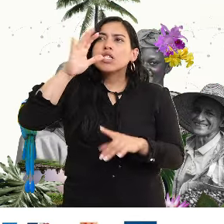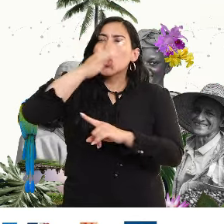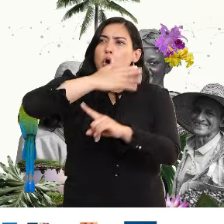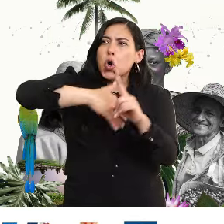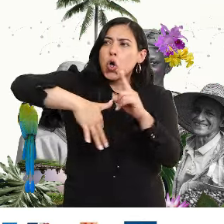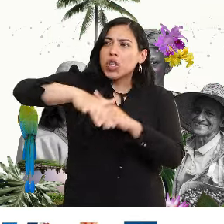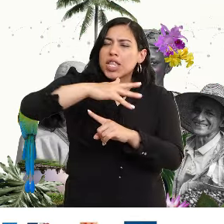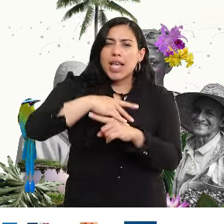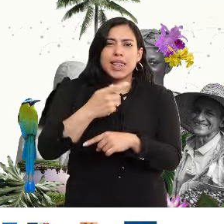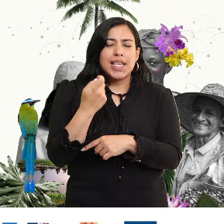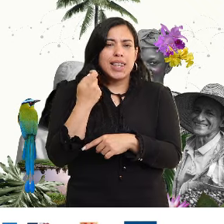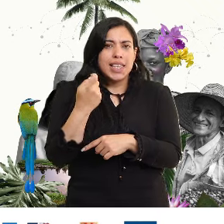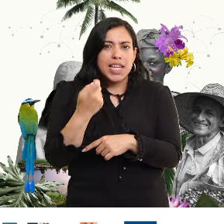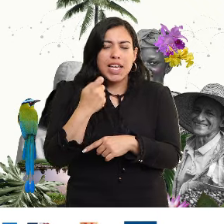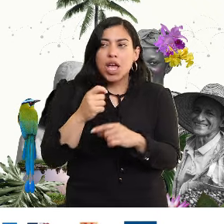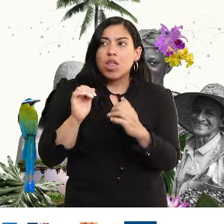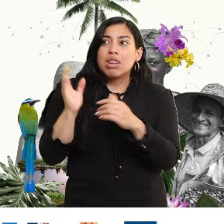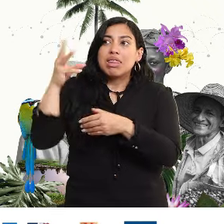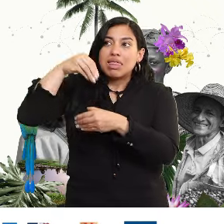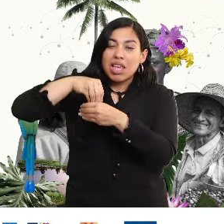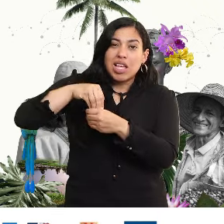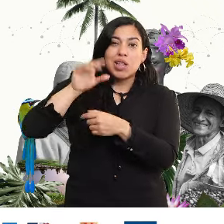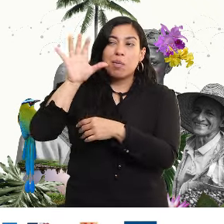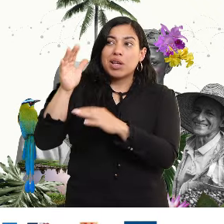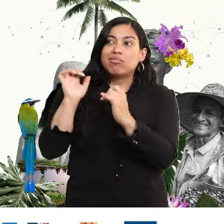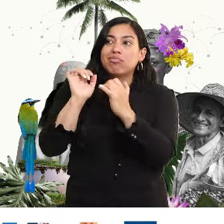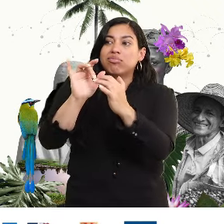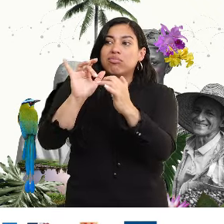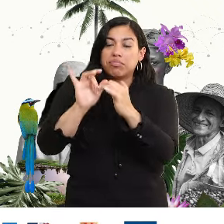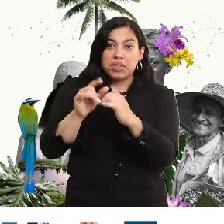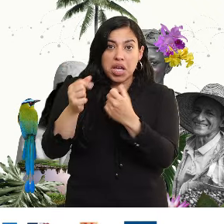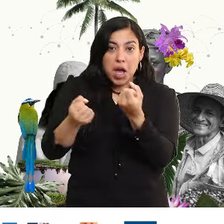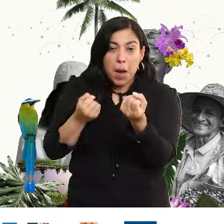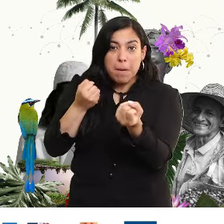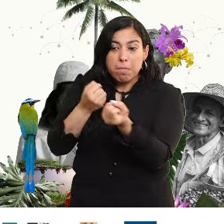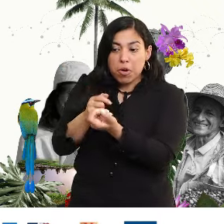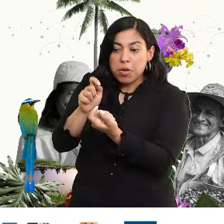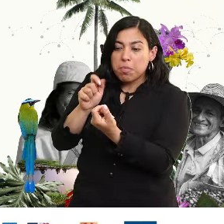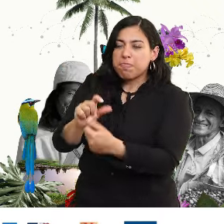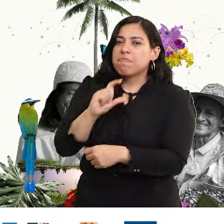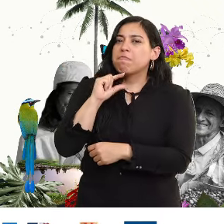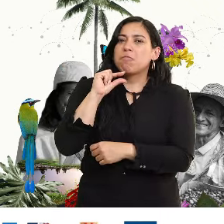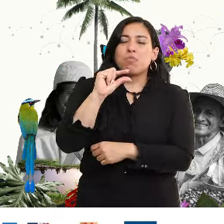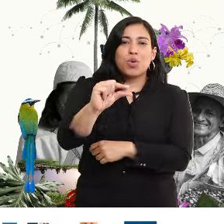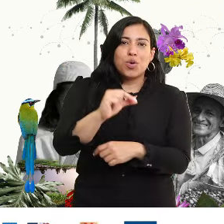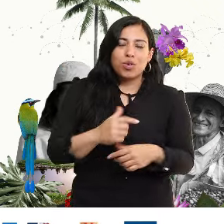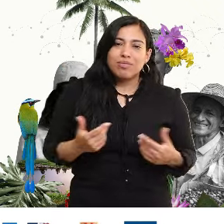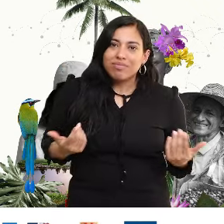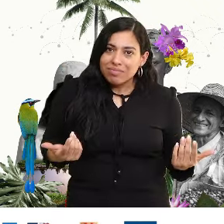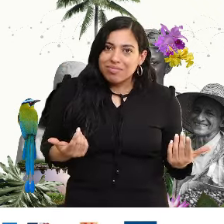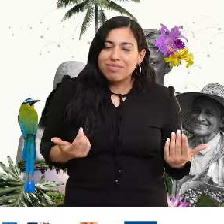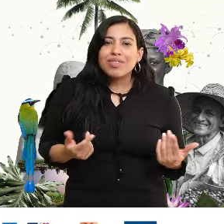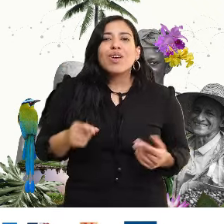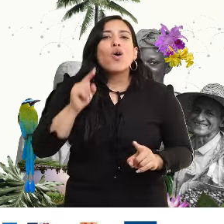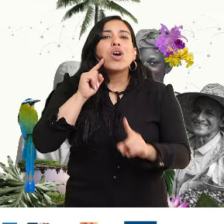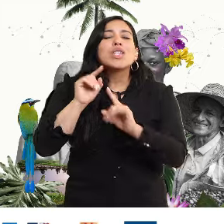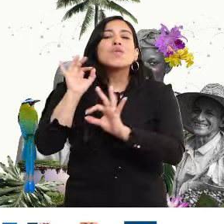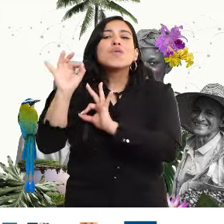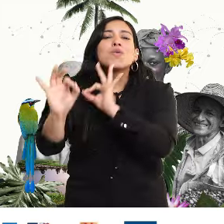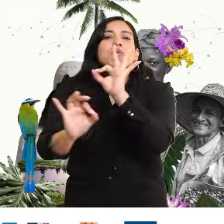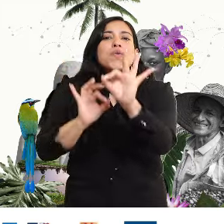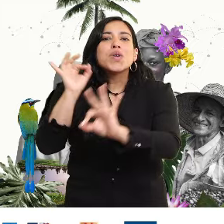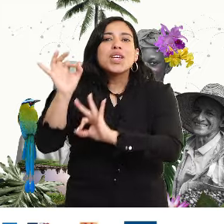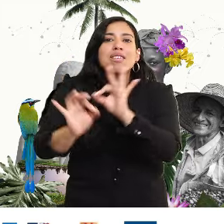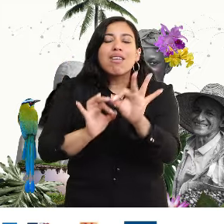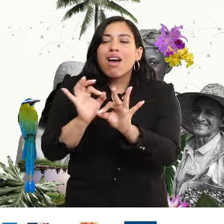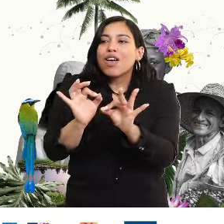más frágiles y de conflicto reciben menos apoyo de financiación efectivamente para la conservación de los